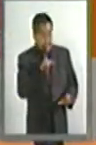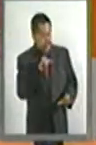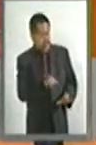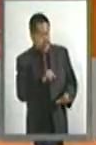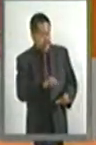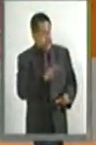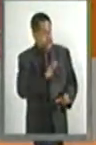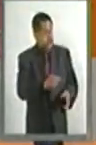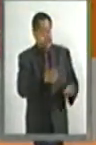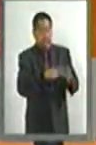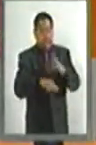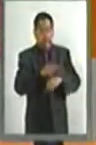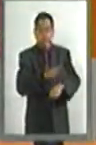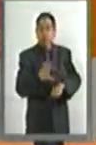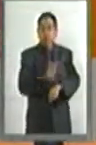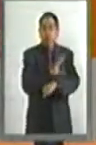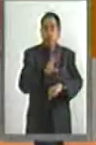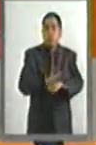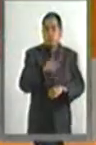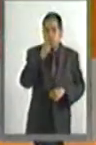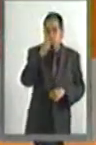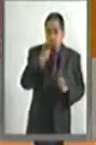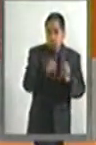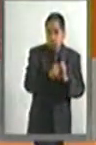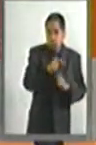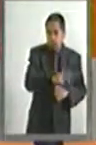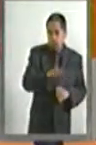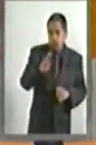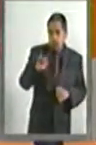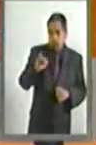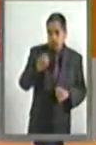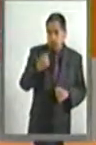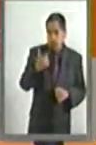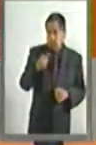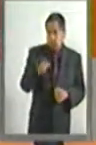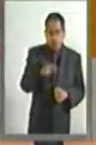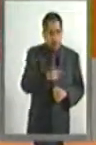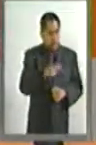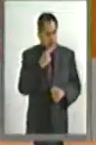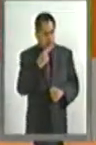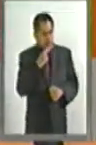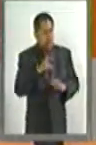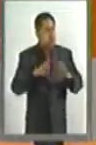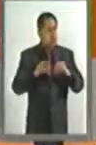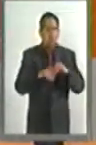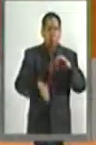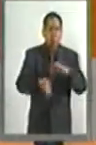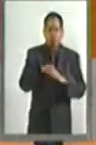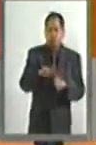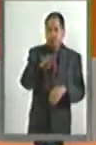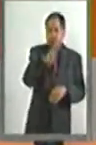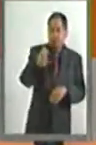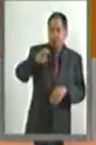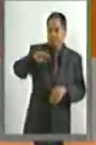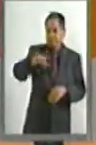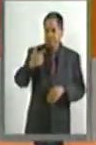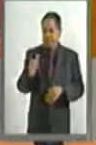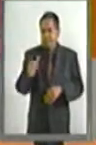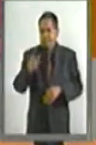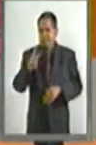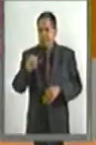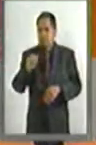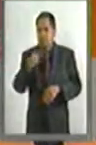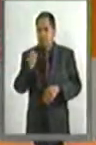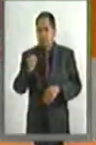generación eléctrica por medio del biogás podría llegar a los 400 megawatts